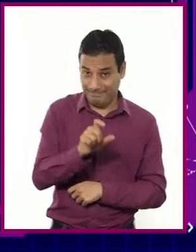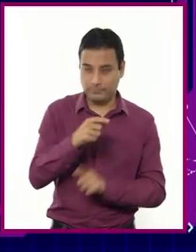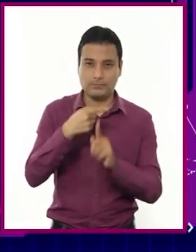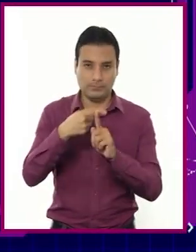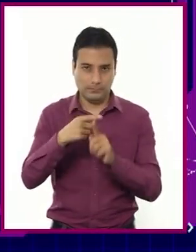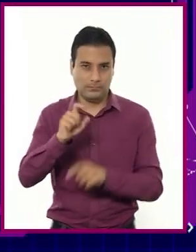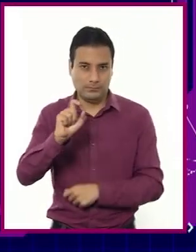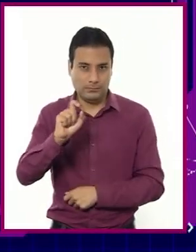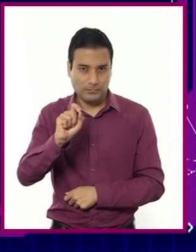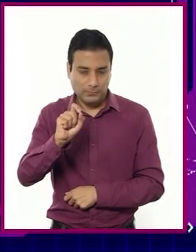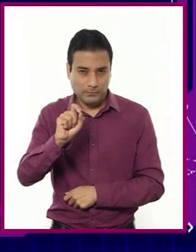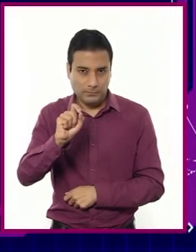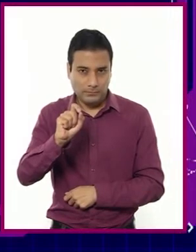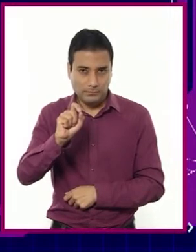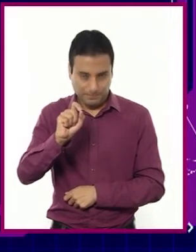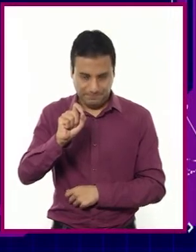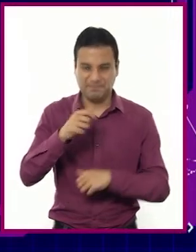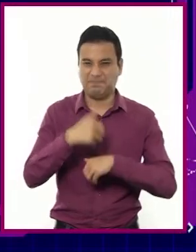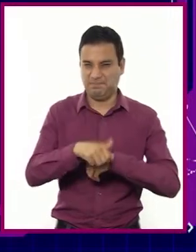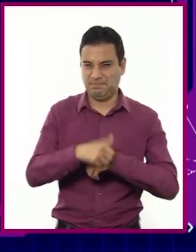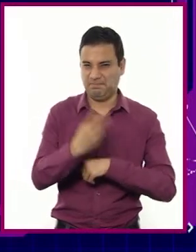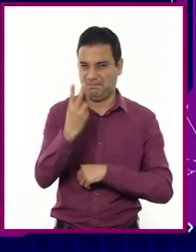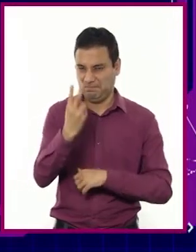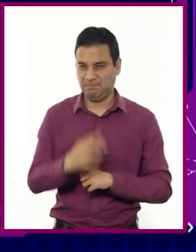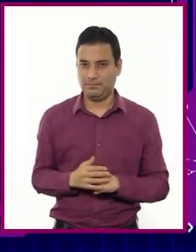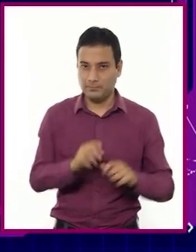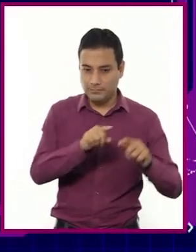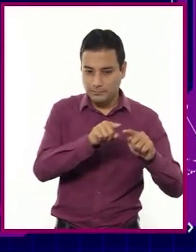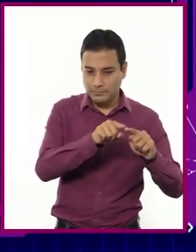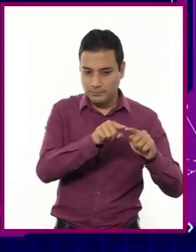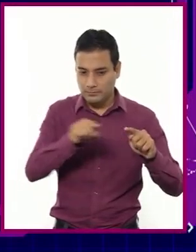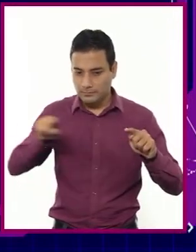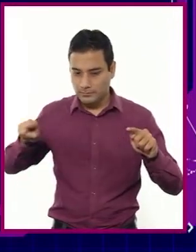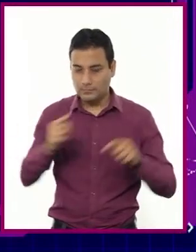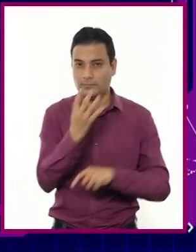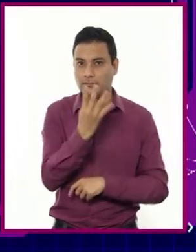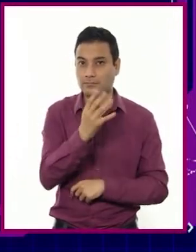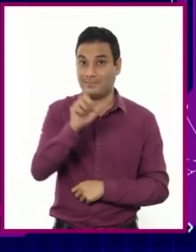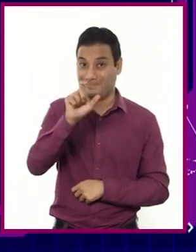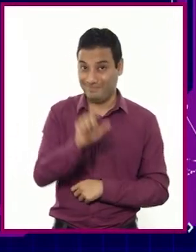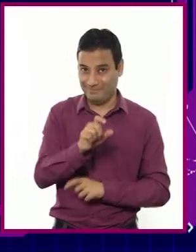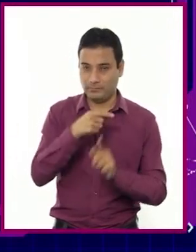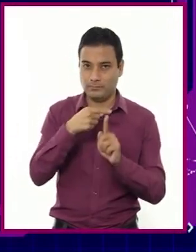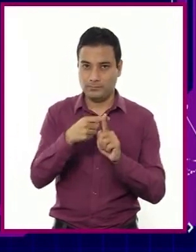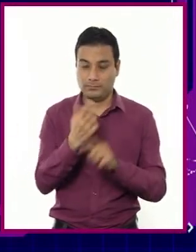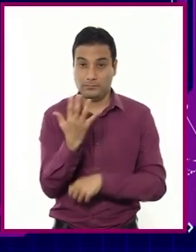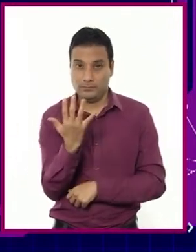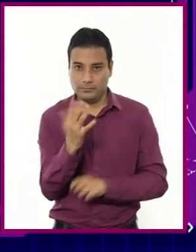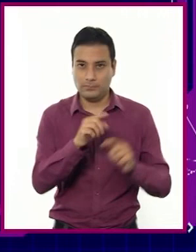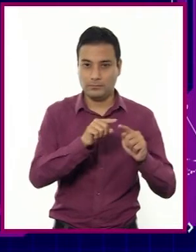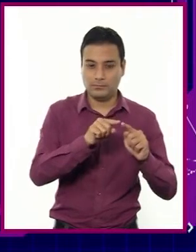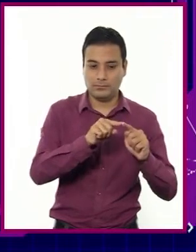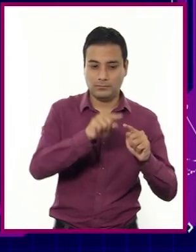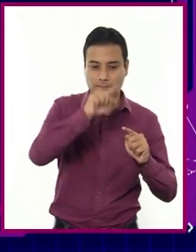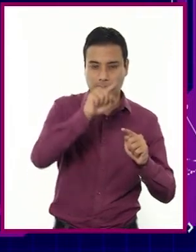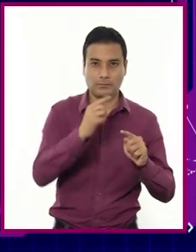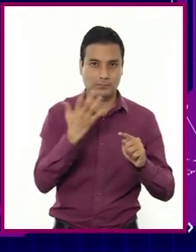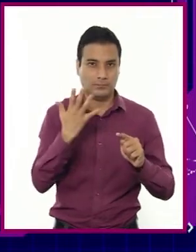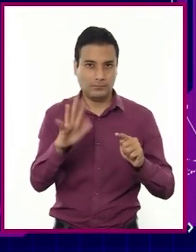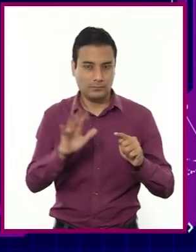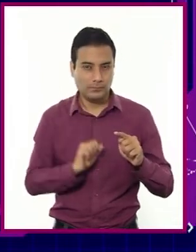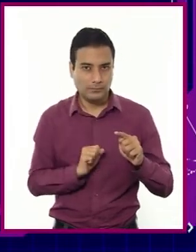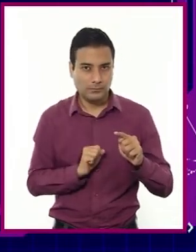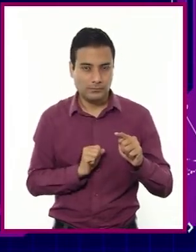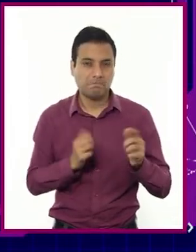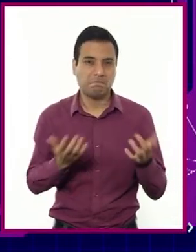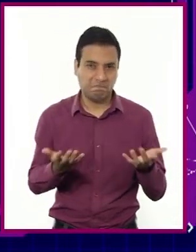20. Para la figura 2, la base mide 4x más 50 y la altura 10.